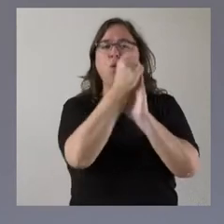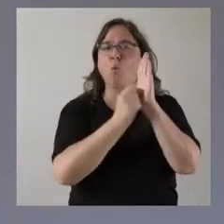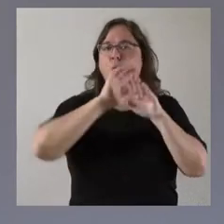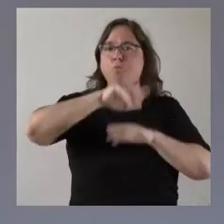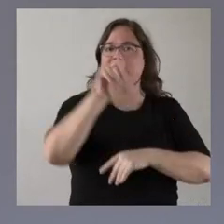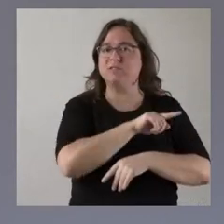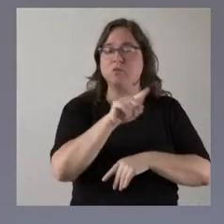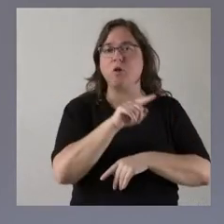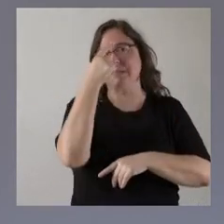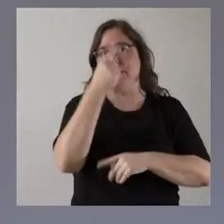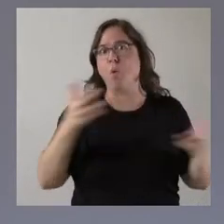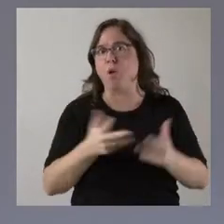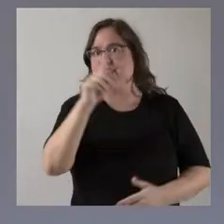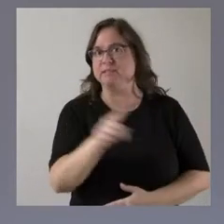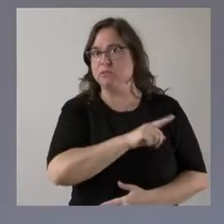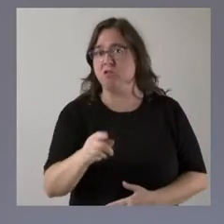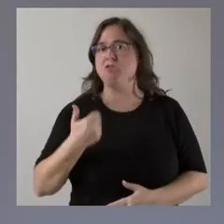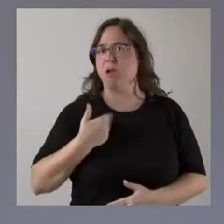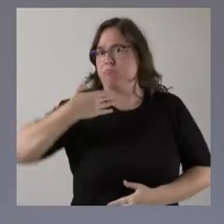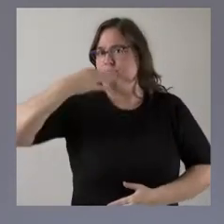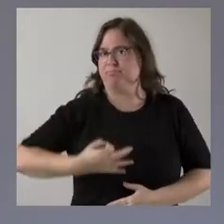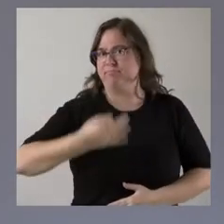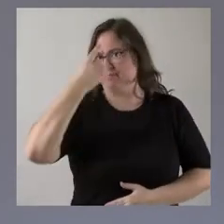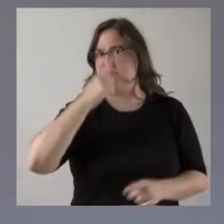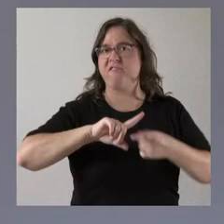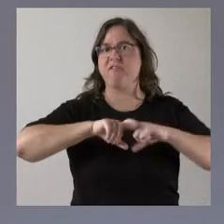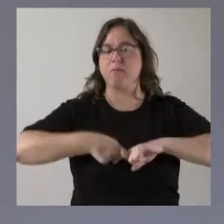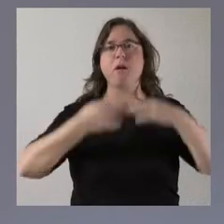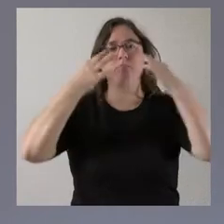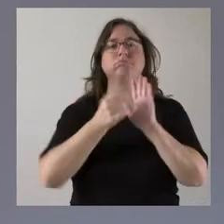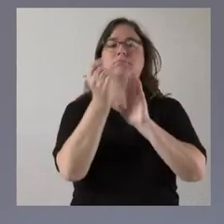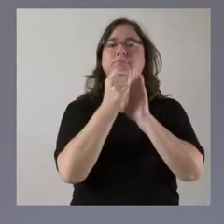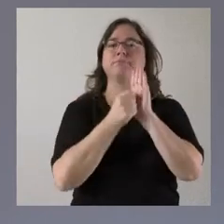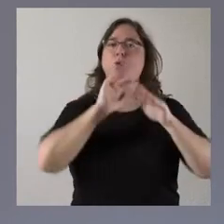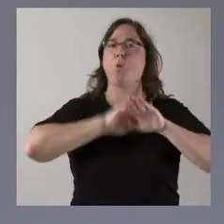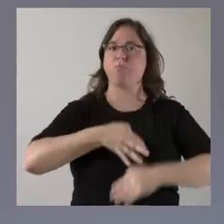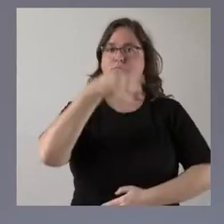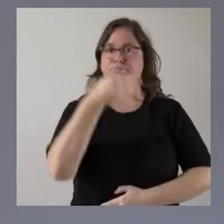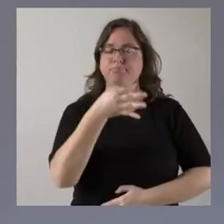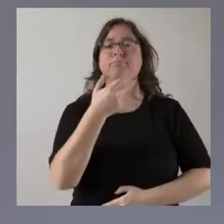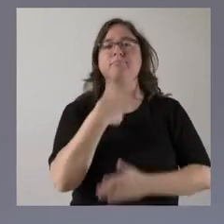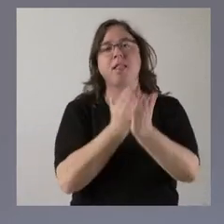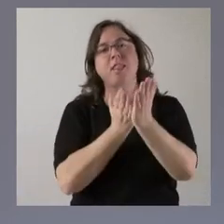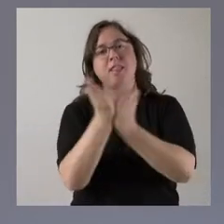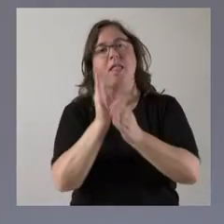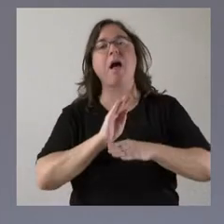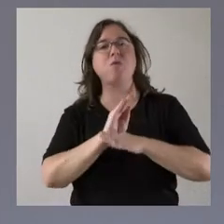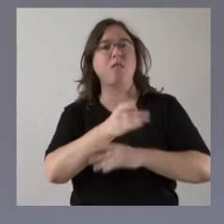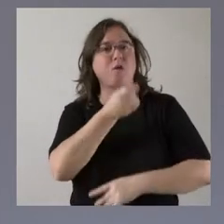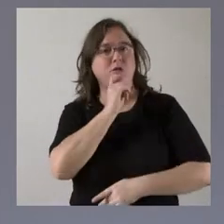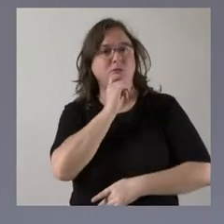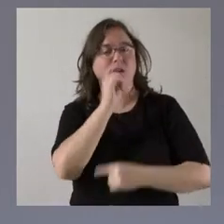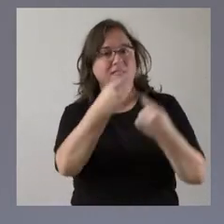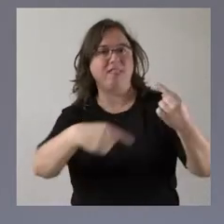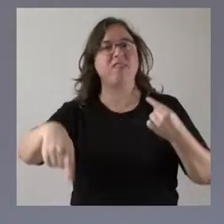urgencia del caso una vez verificado que la familia cumple los requisitos se canaliza esta ayuda se le deriva